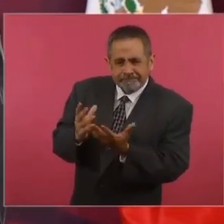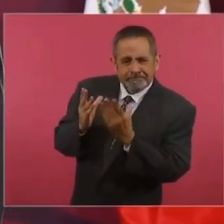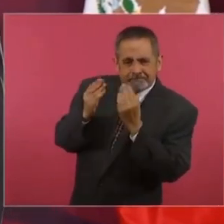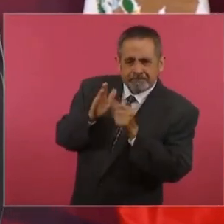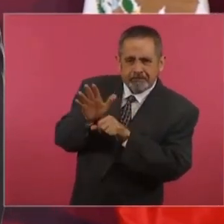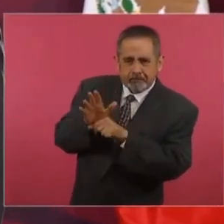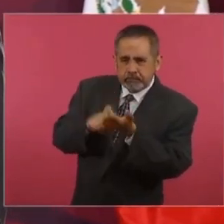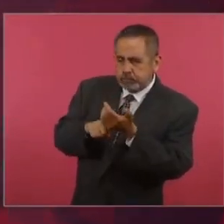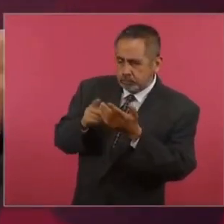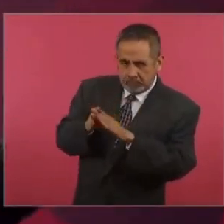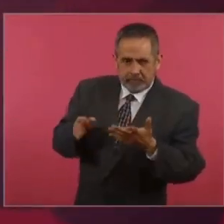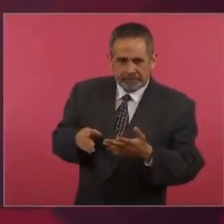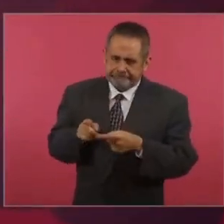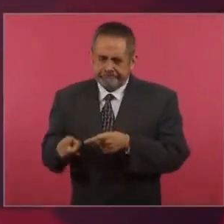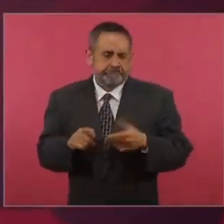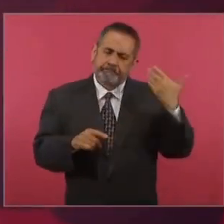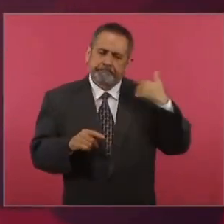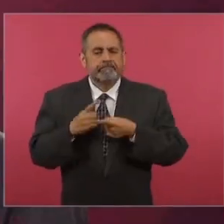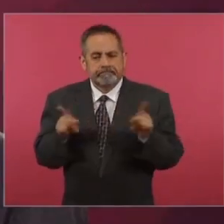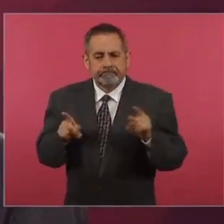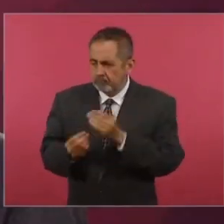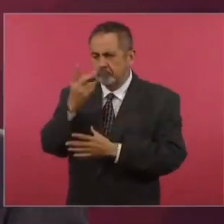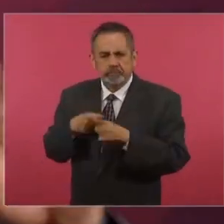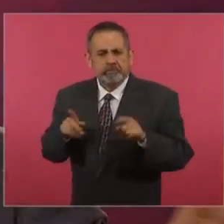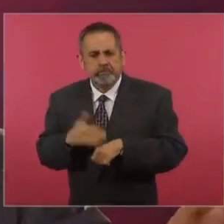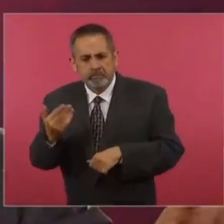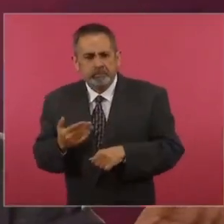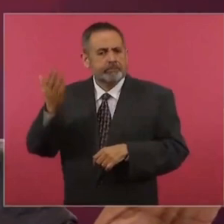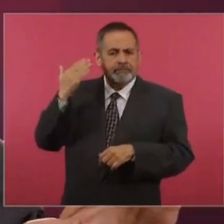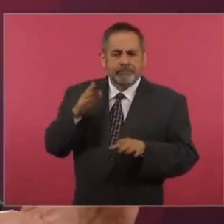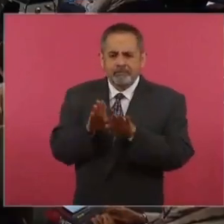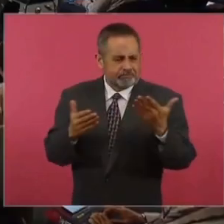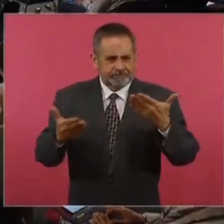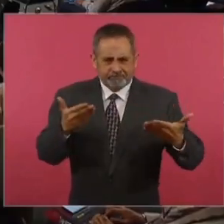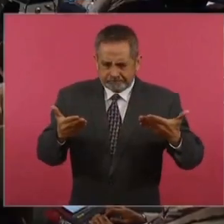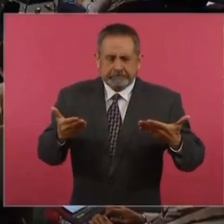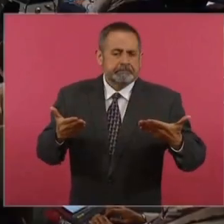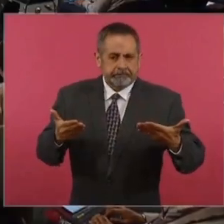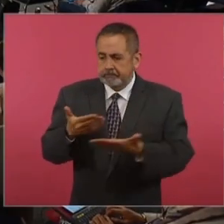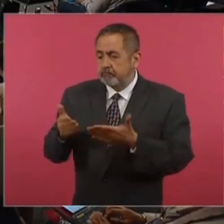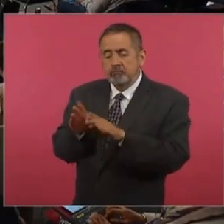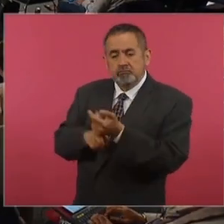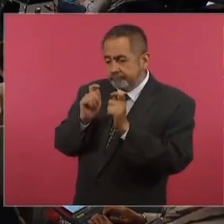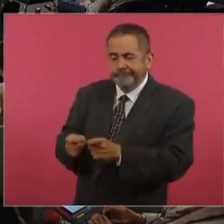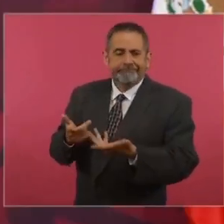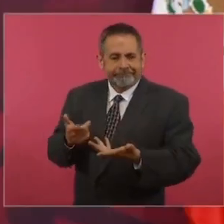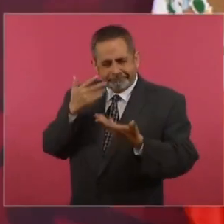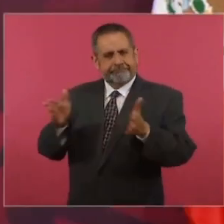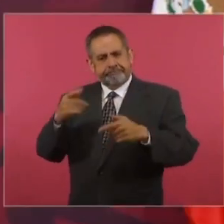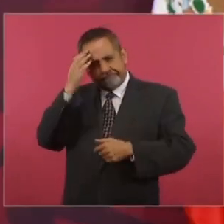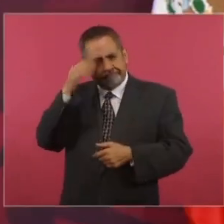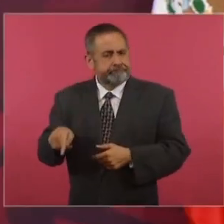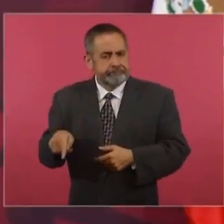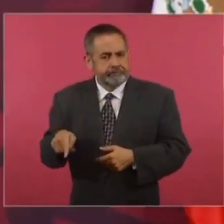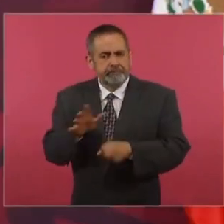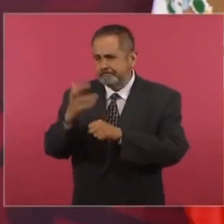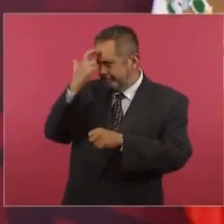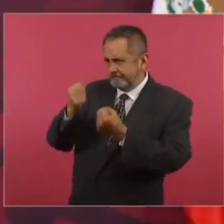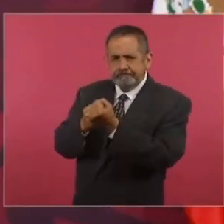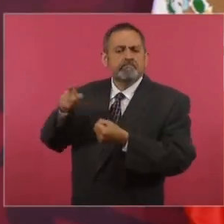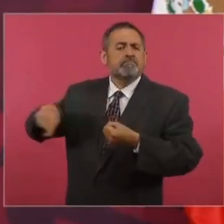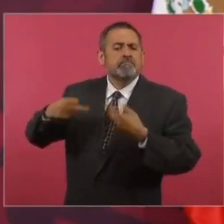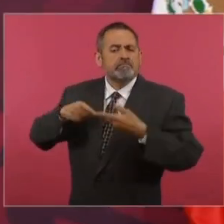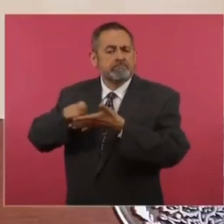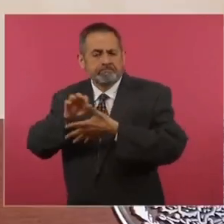tienen, por qué son distintos, cómo eran los de antes, cómo son estos. ¿Cuál es la fundamentación de los